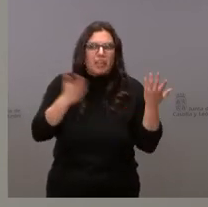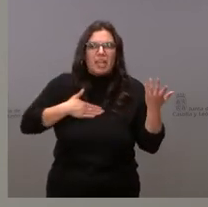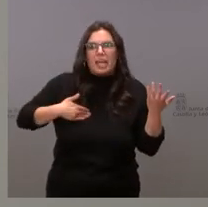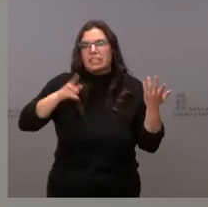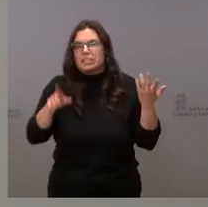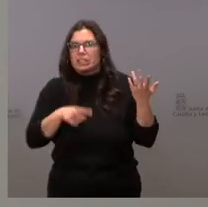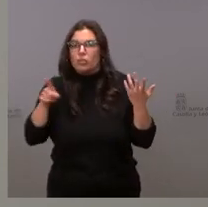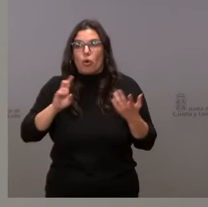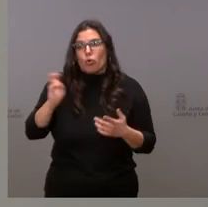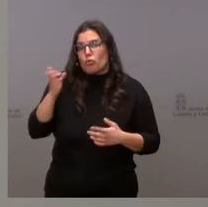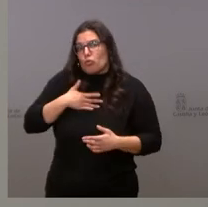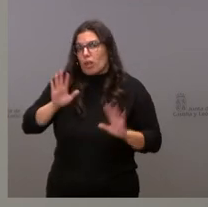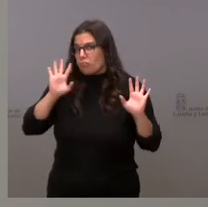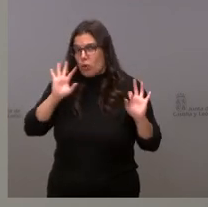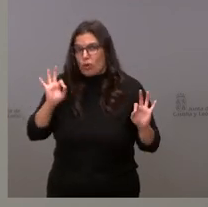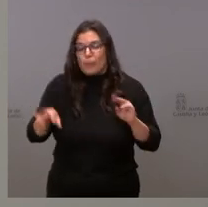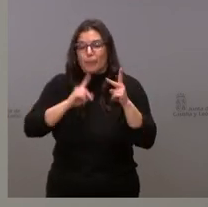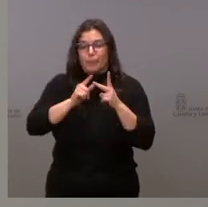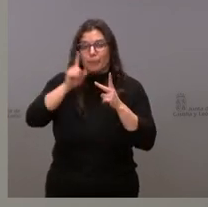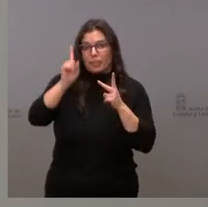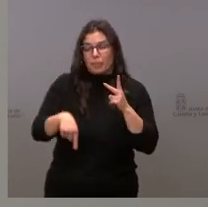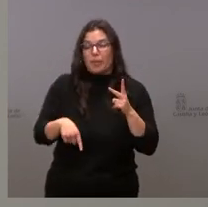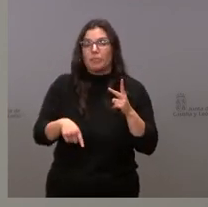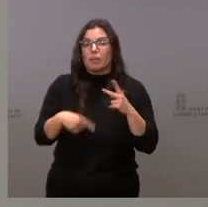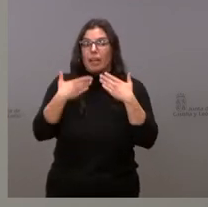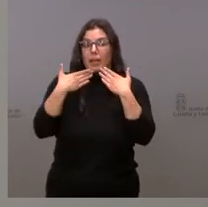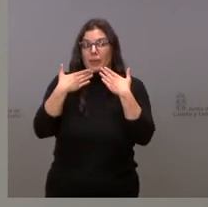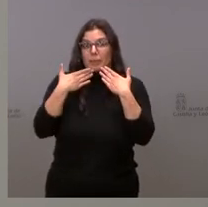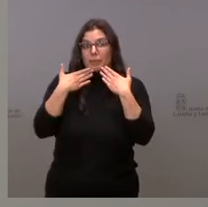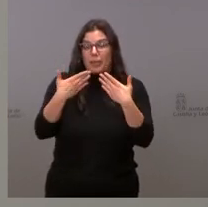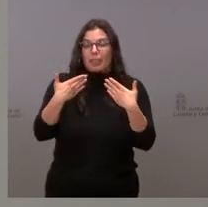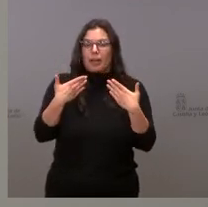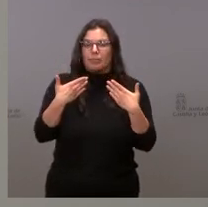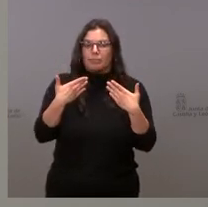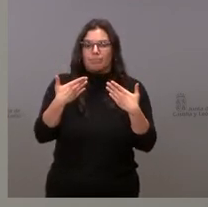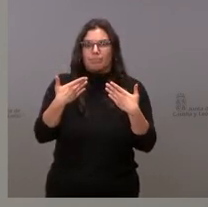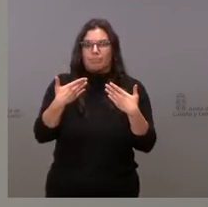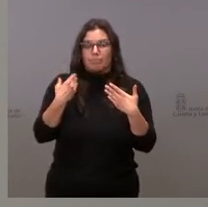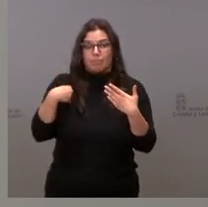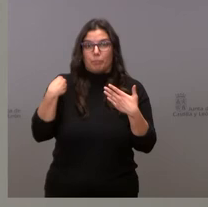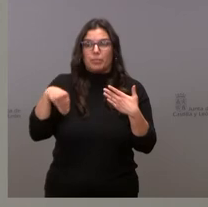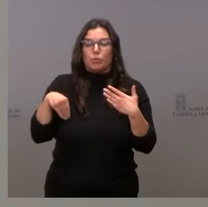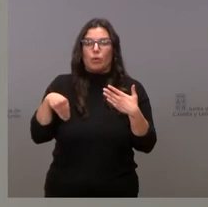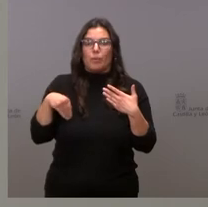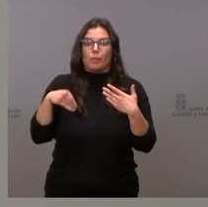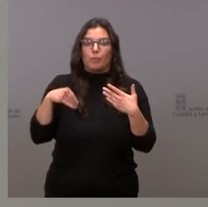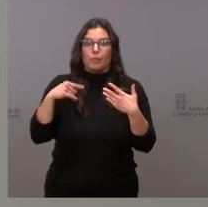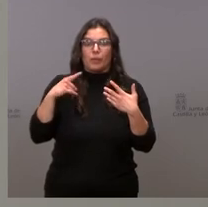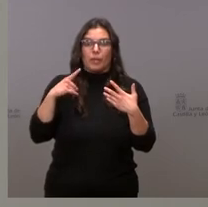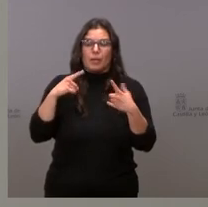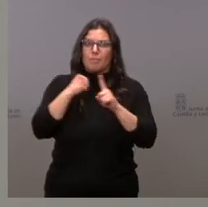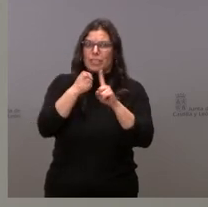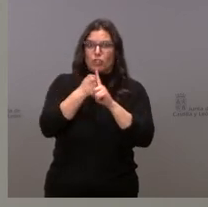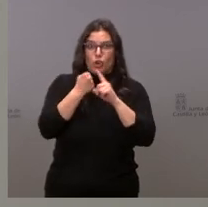profesionales que no y en segundo lugar también dado dadá habida cuenta de la importante presión que están soportando